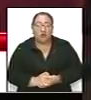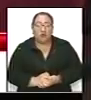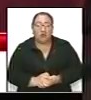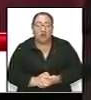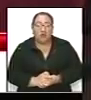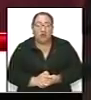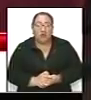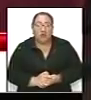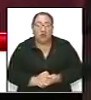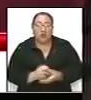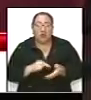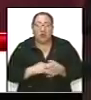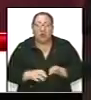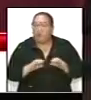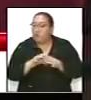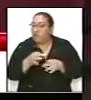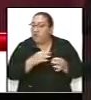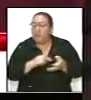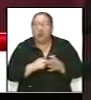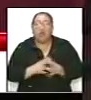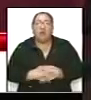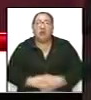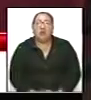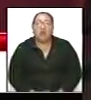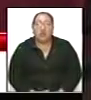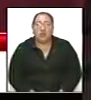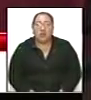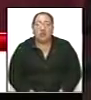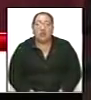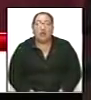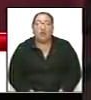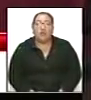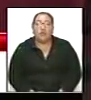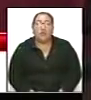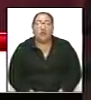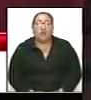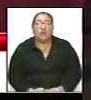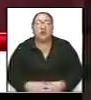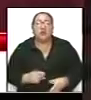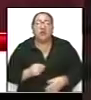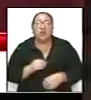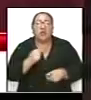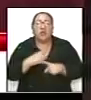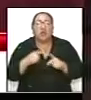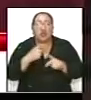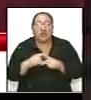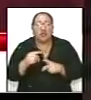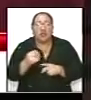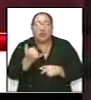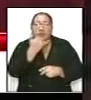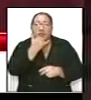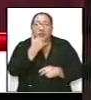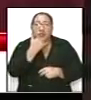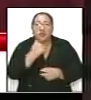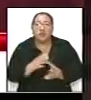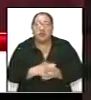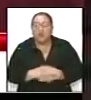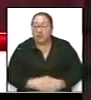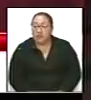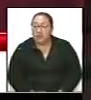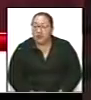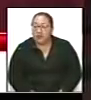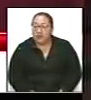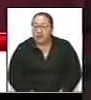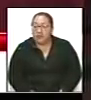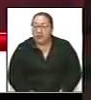lo que yo vengo a exponerles es lo que los groseros y serios errores que tienen esta decisión, tanto